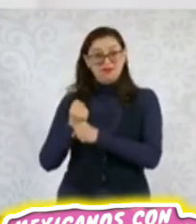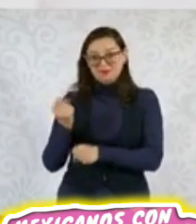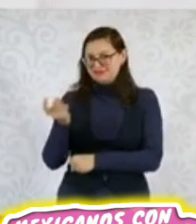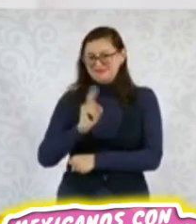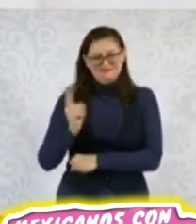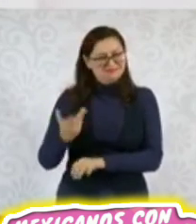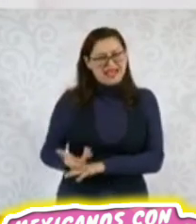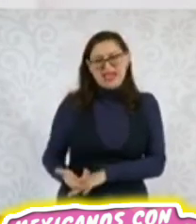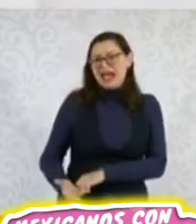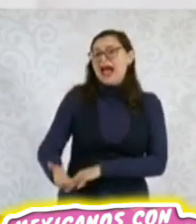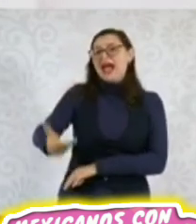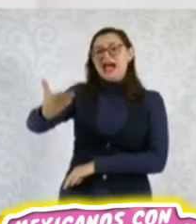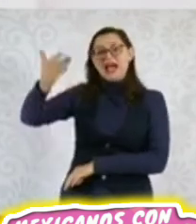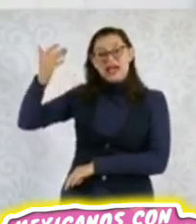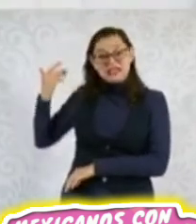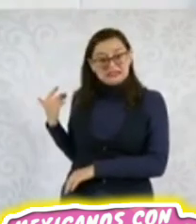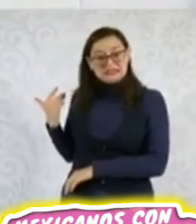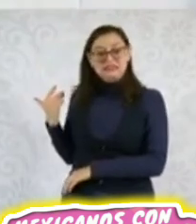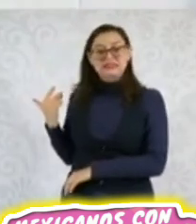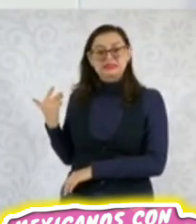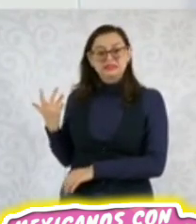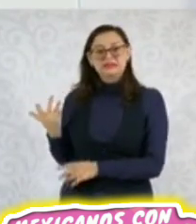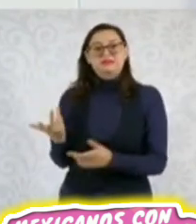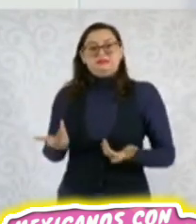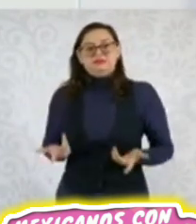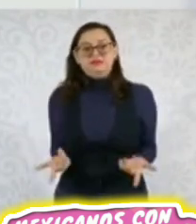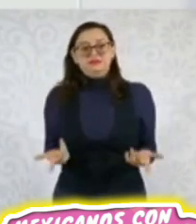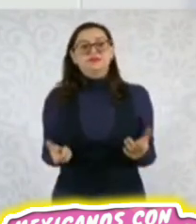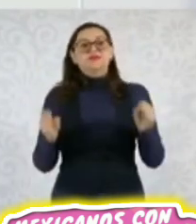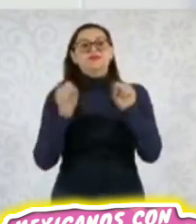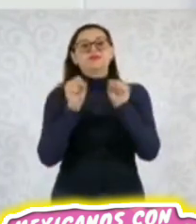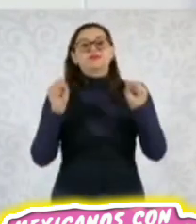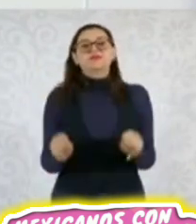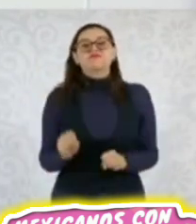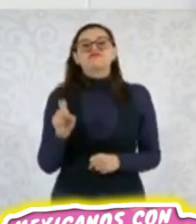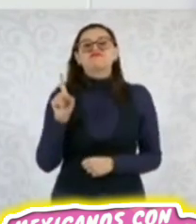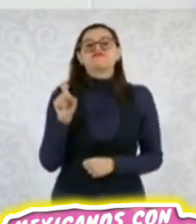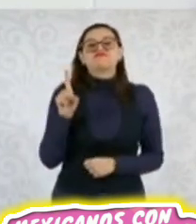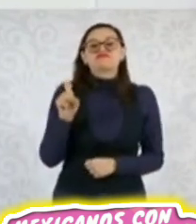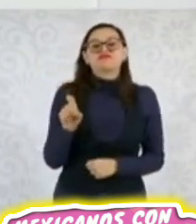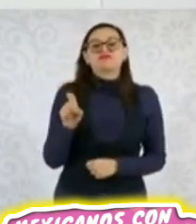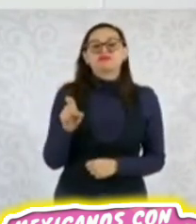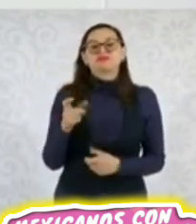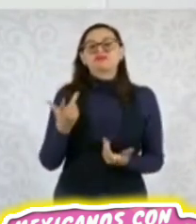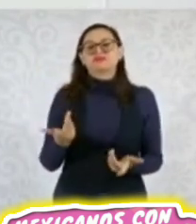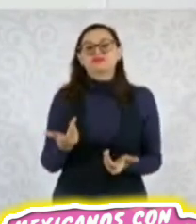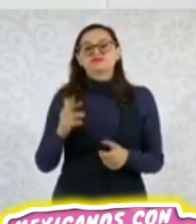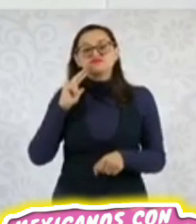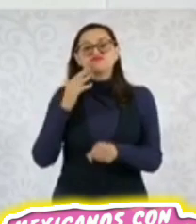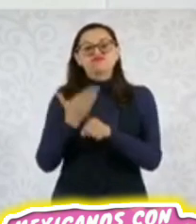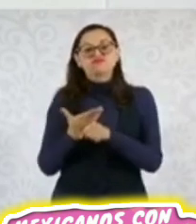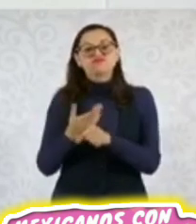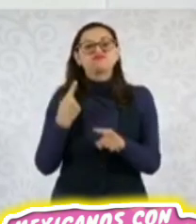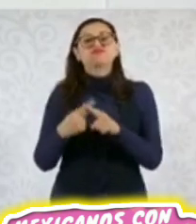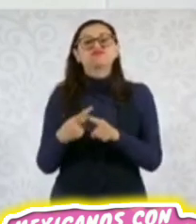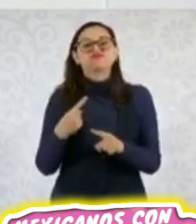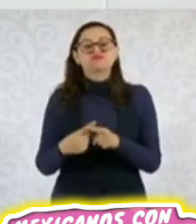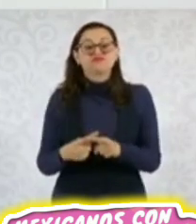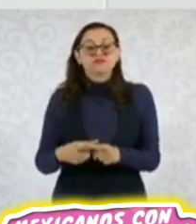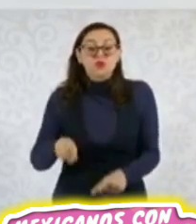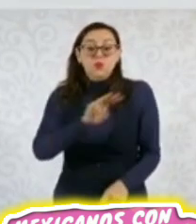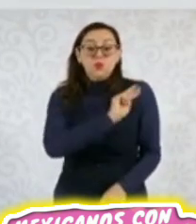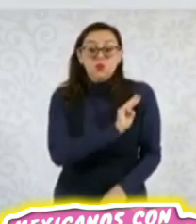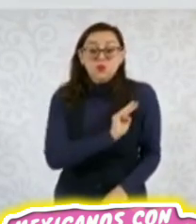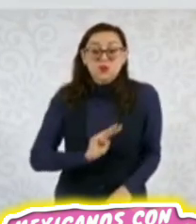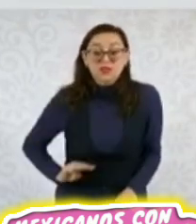Ustedes saben que ¿quién administra los sistemas de agua en el país por constitución? Los municipios. Y los municipios